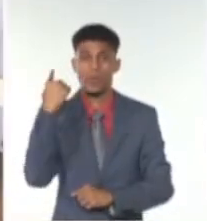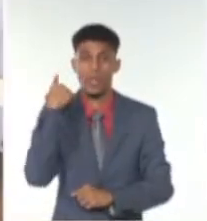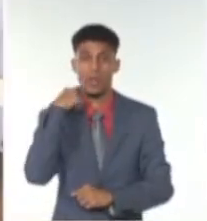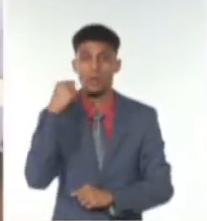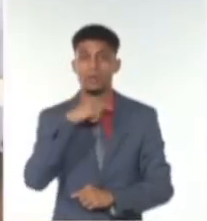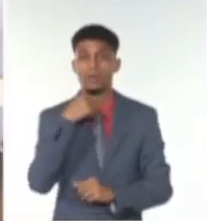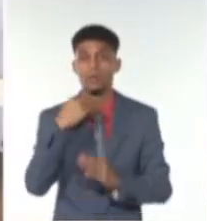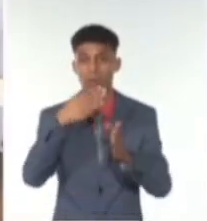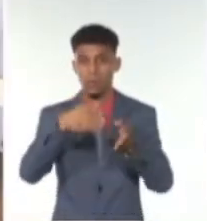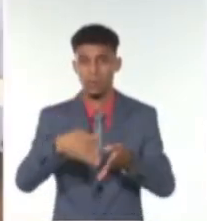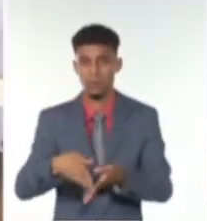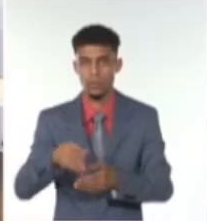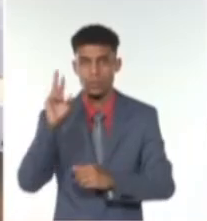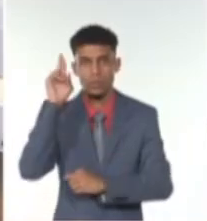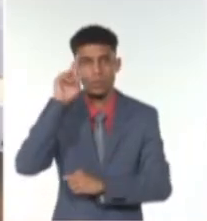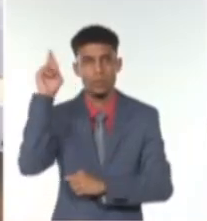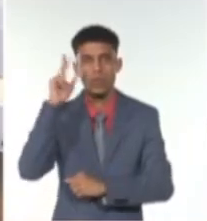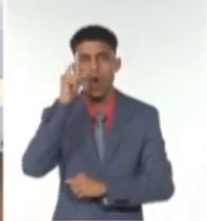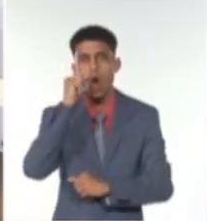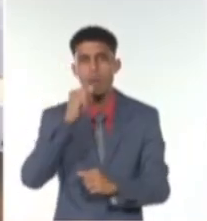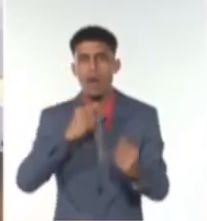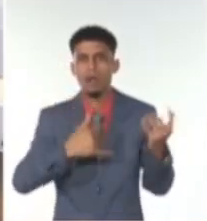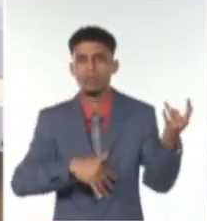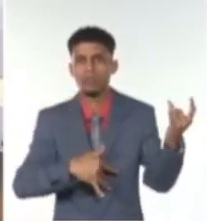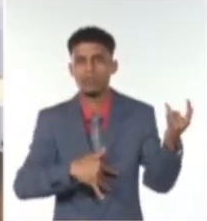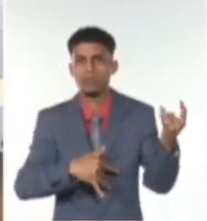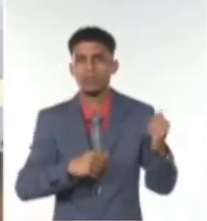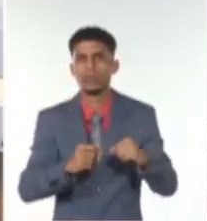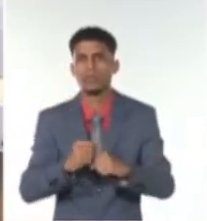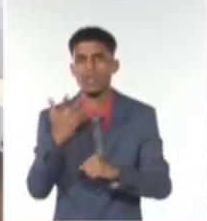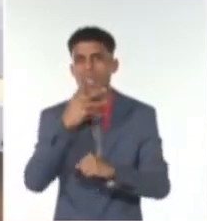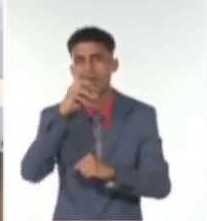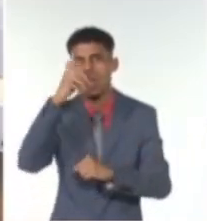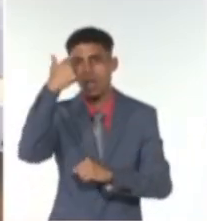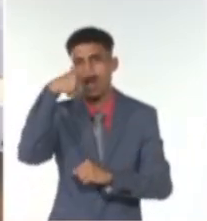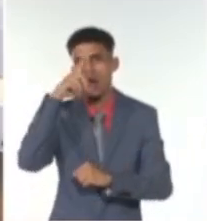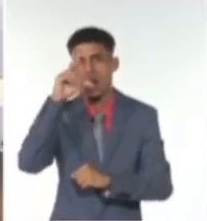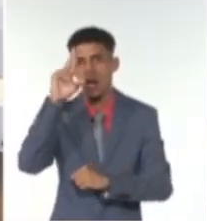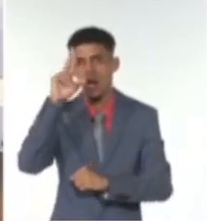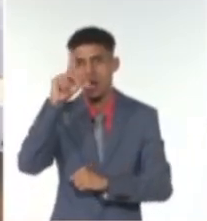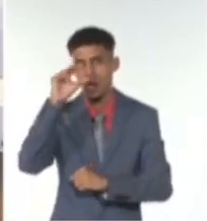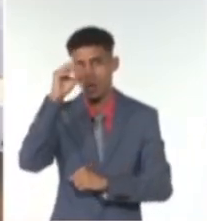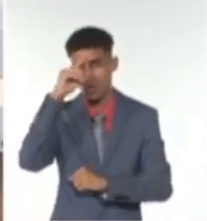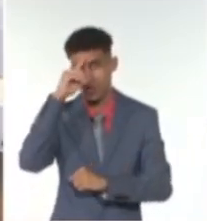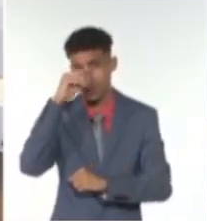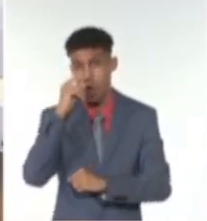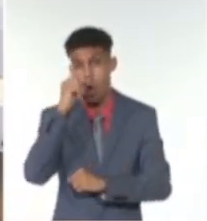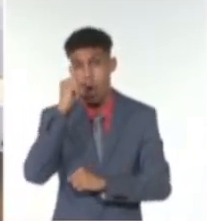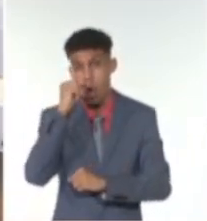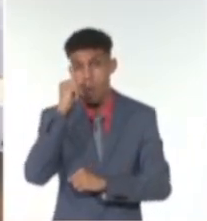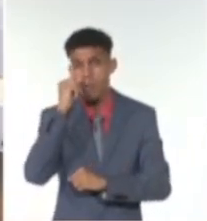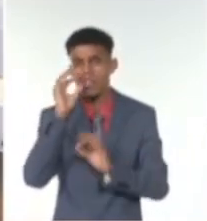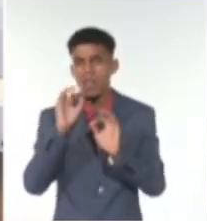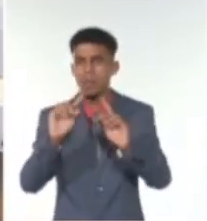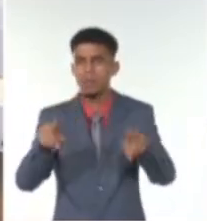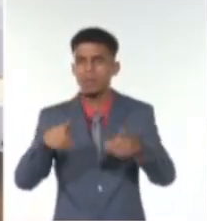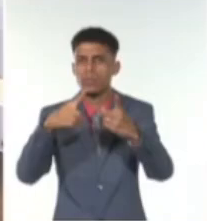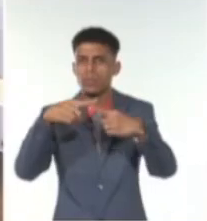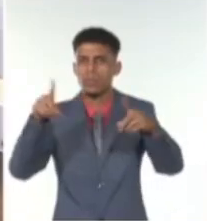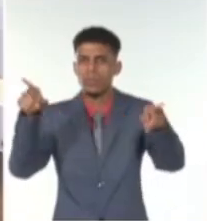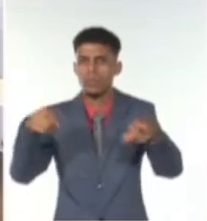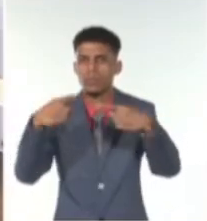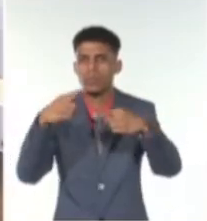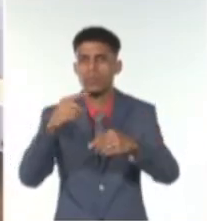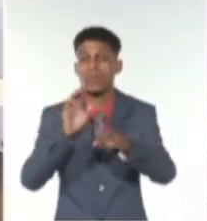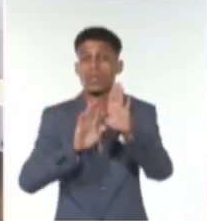fallecimiento, rendimos tributo al guitarrista y compositor cubano Carlos Puebla. Conocido como el Cantor de la Revolución, creó temas